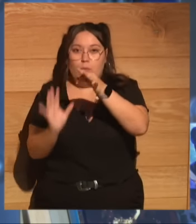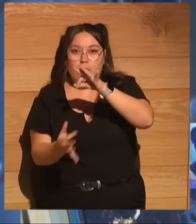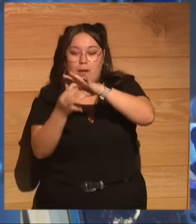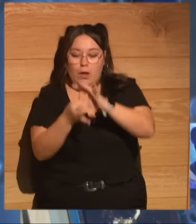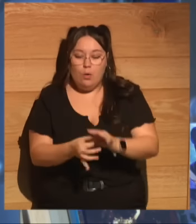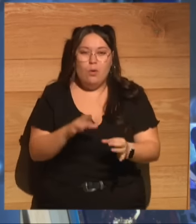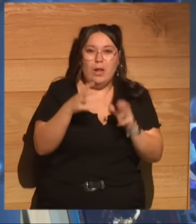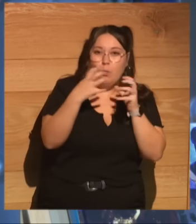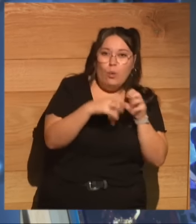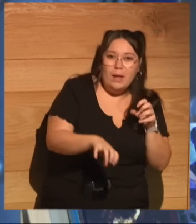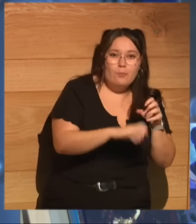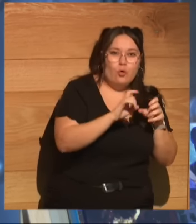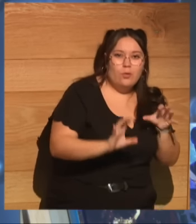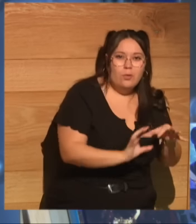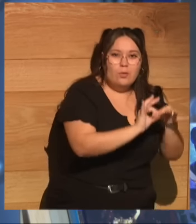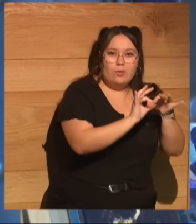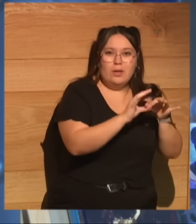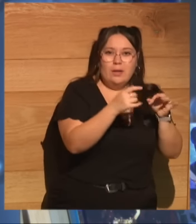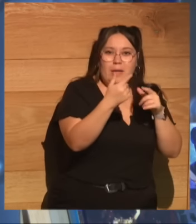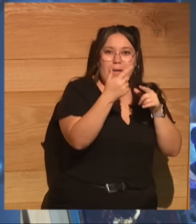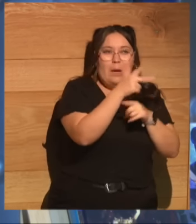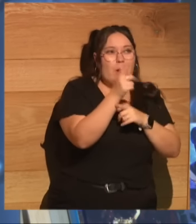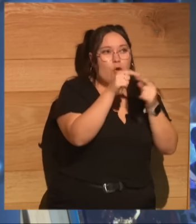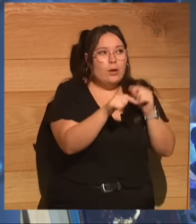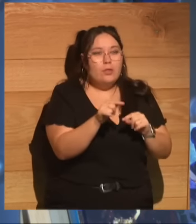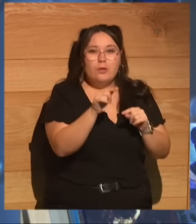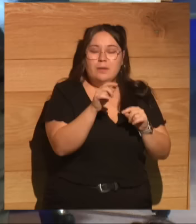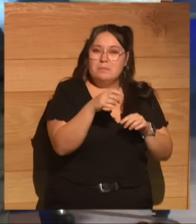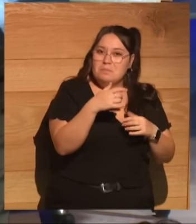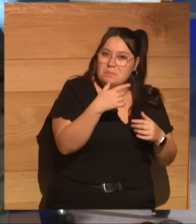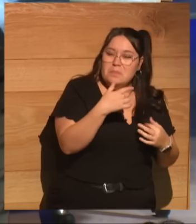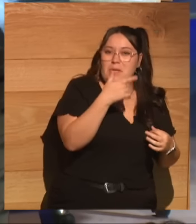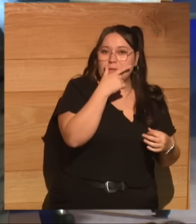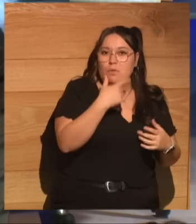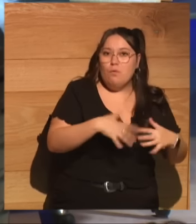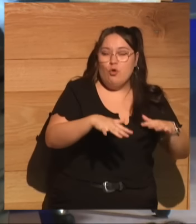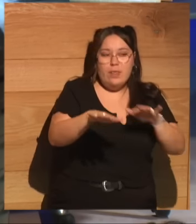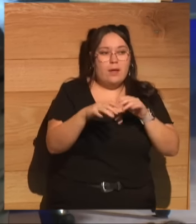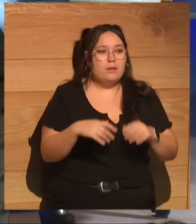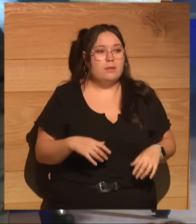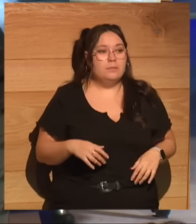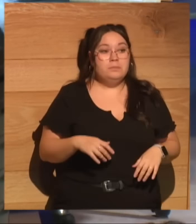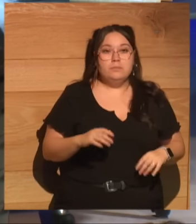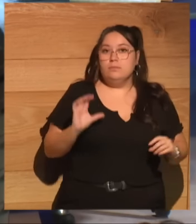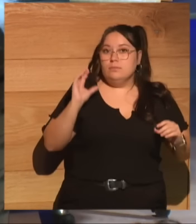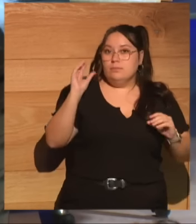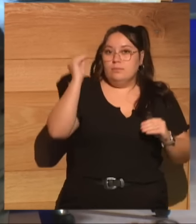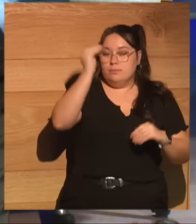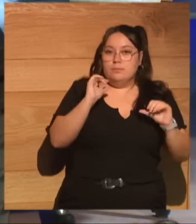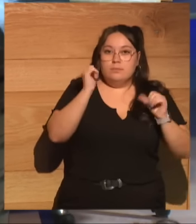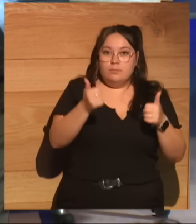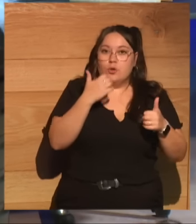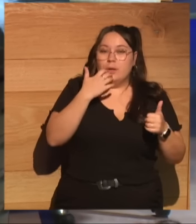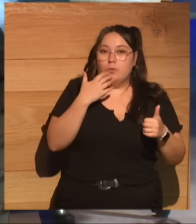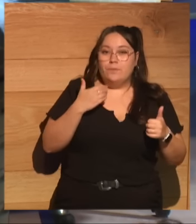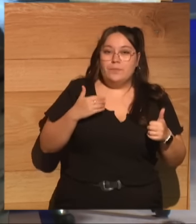que golpea no sé qué, pero la corrección de cámara es invisible y es fluida. Te das cuenta de que tiene la idea, si piensas en el principio, por ejemplo, de Regreso